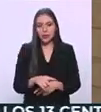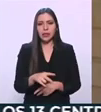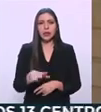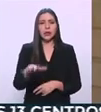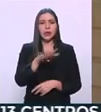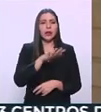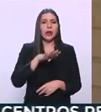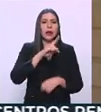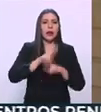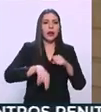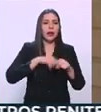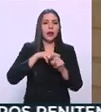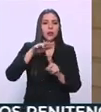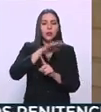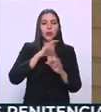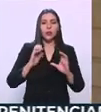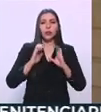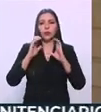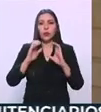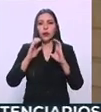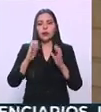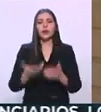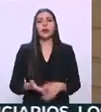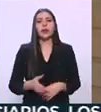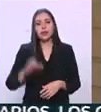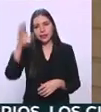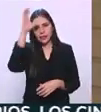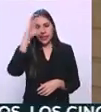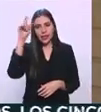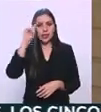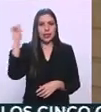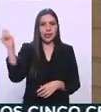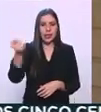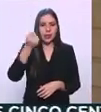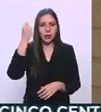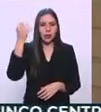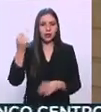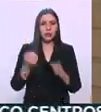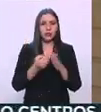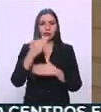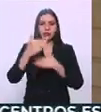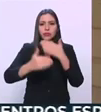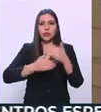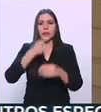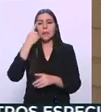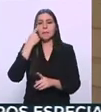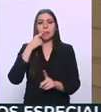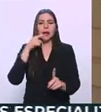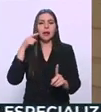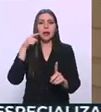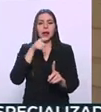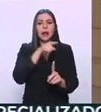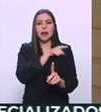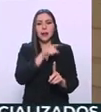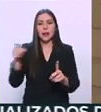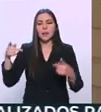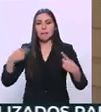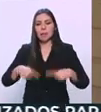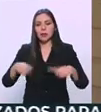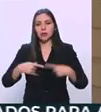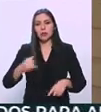la tecnología, la innovación al servicio del hombre, de la mujer y del bienestar en general y no al revés. Y